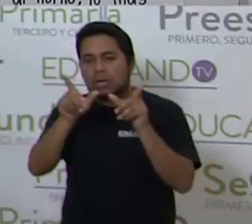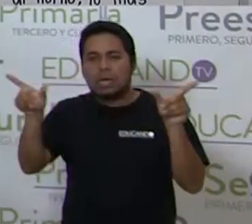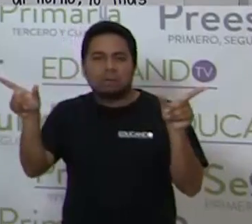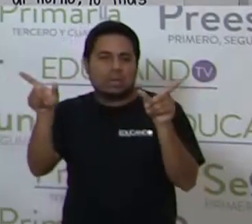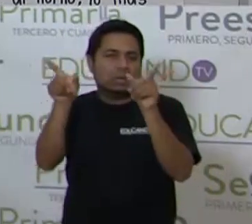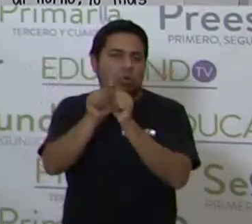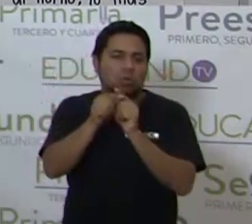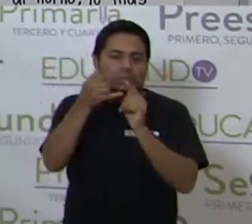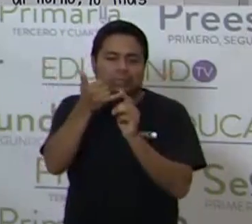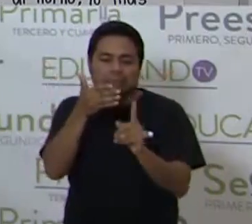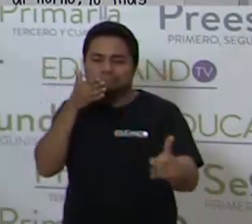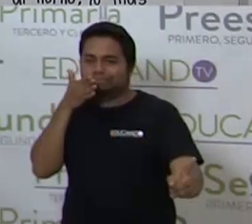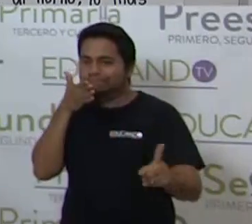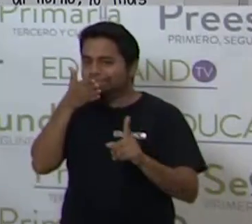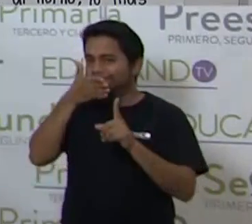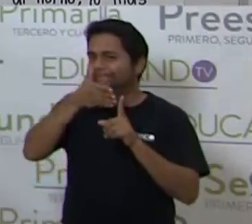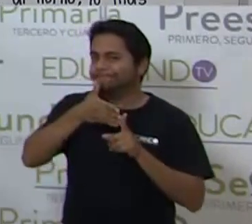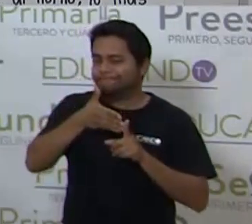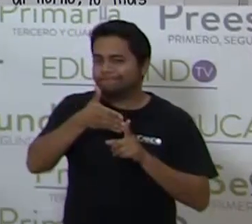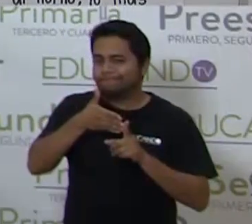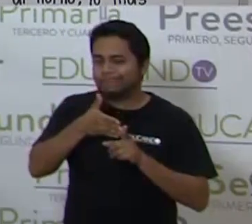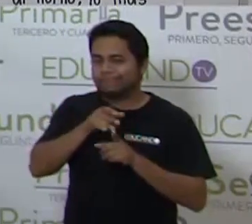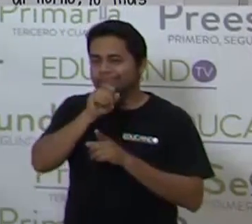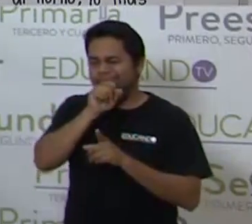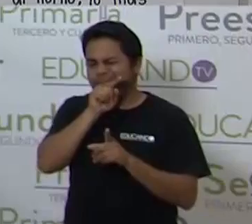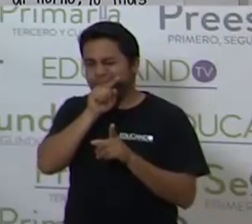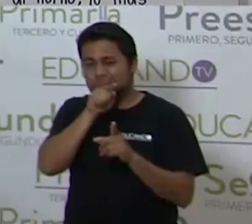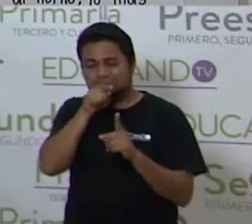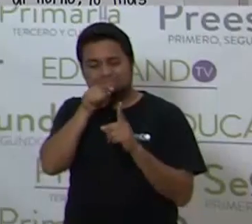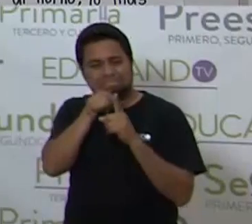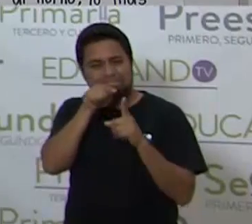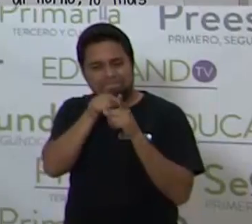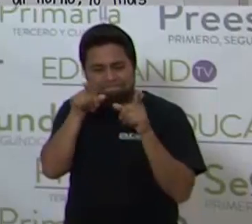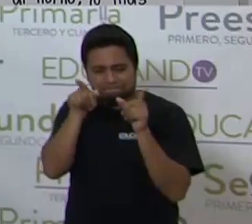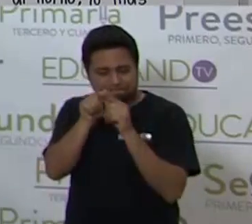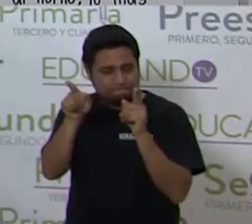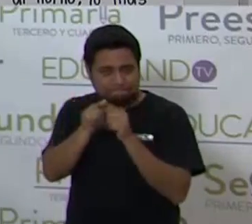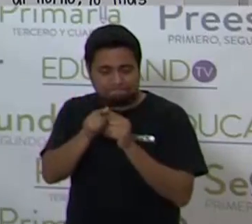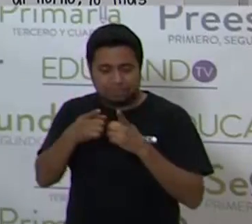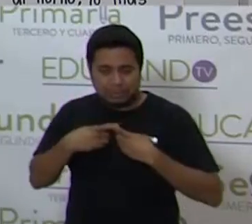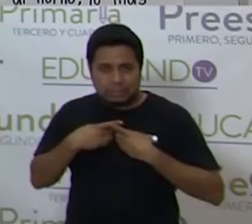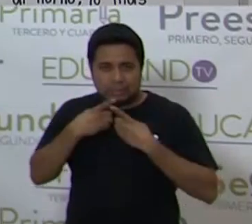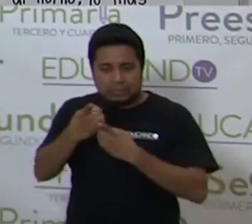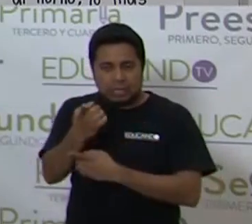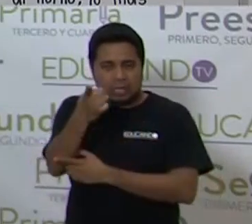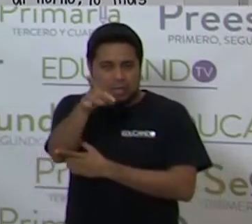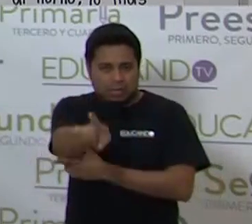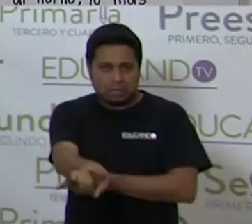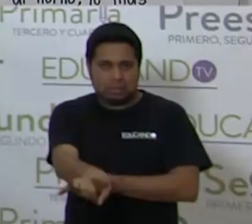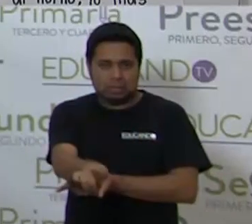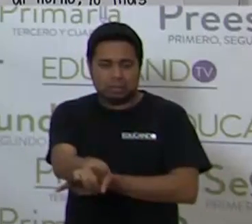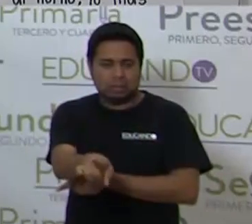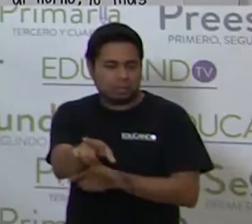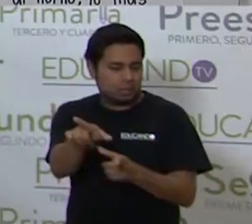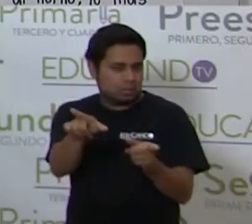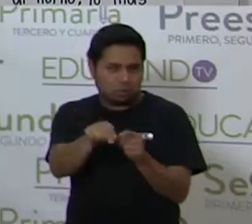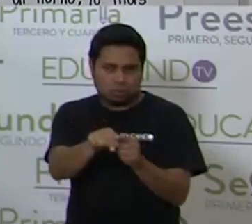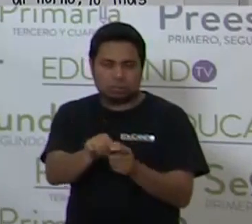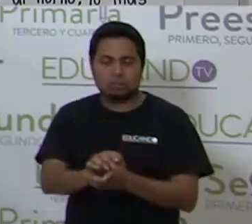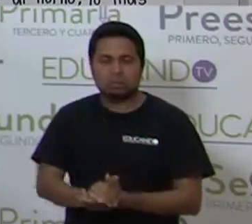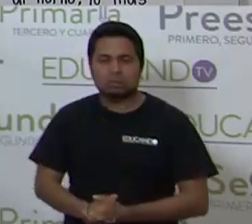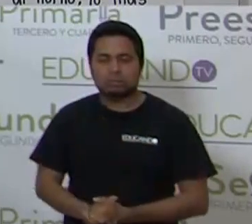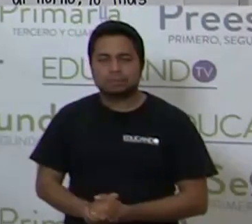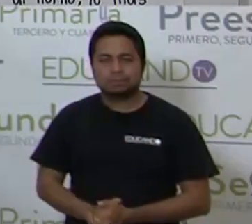efectivas. Bien, son oraciones precisas que están dando una indicación exacta.